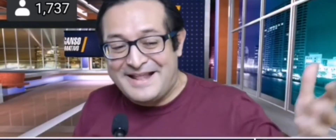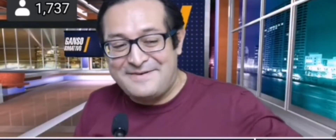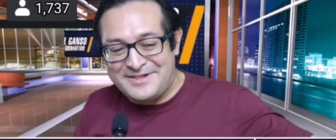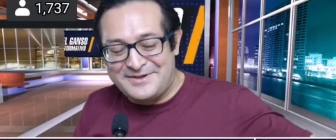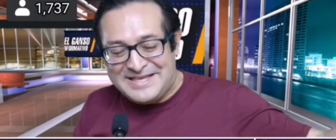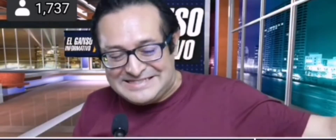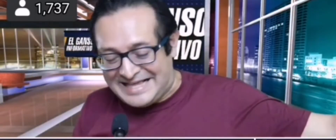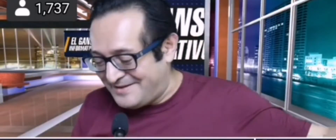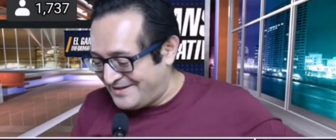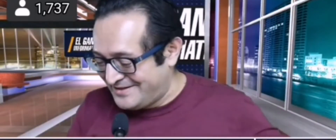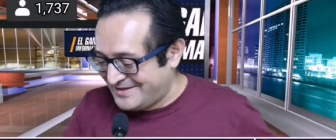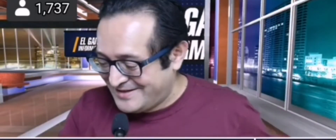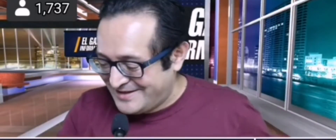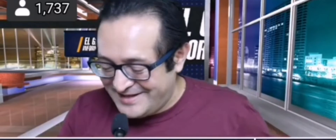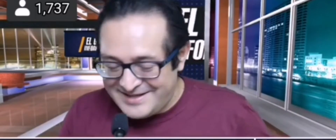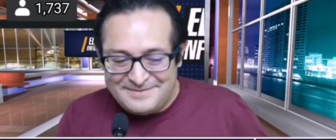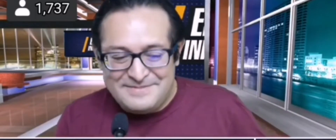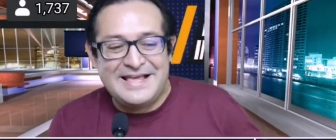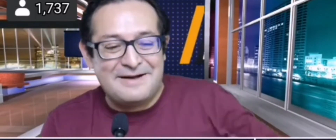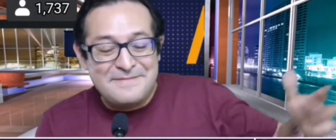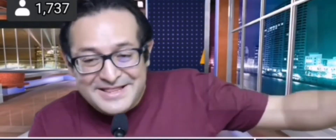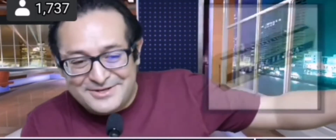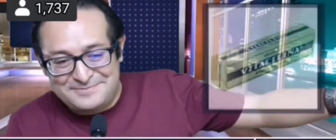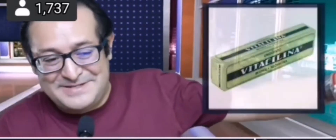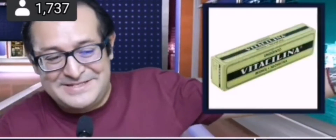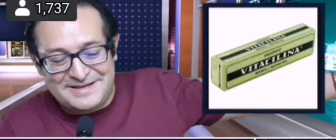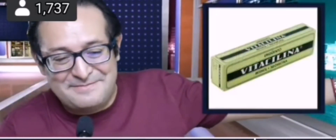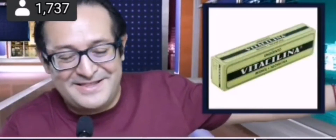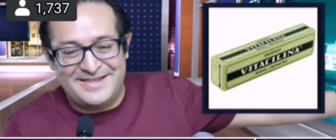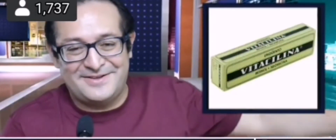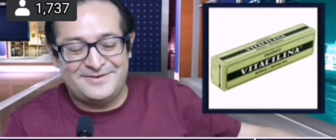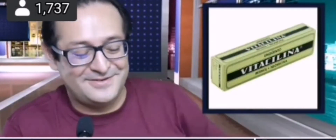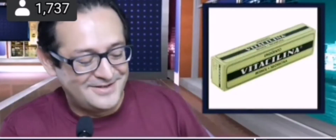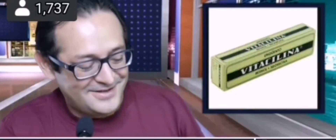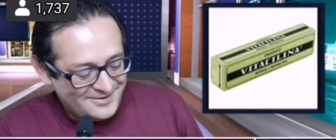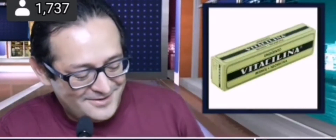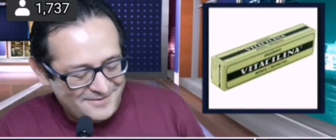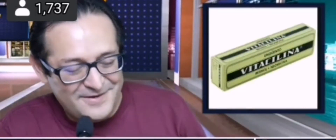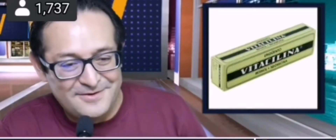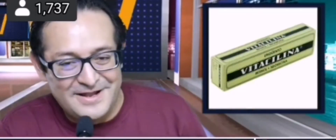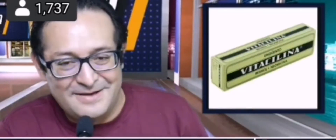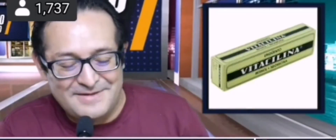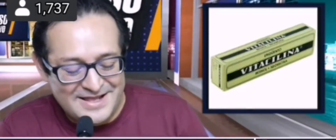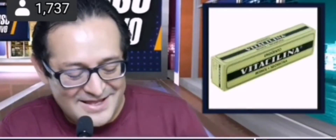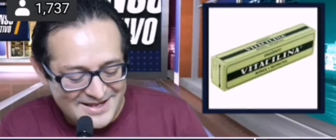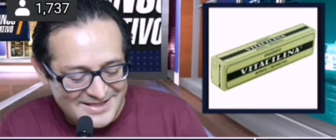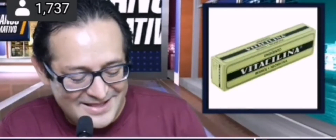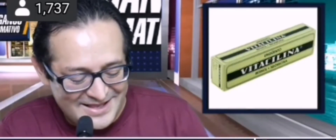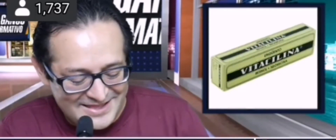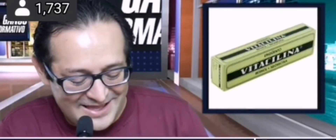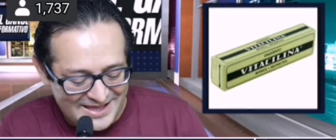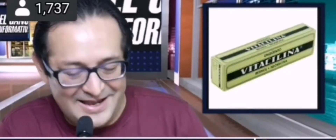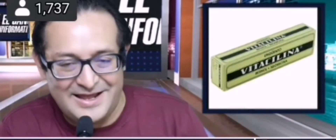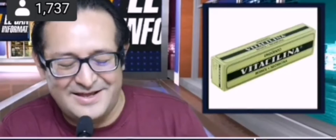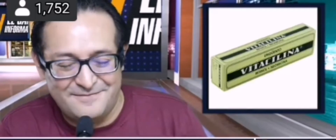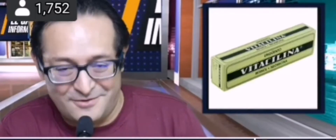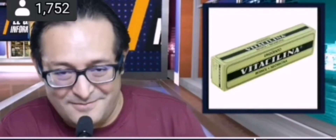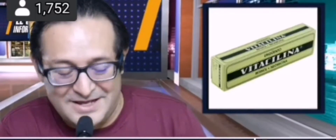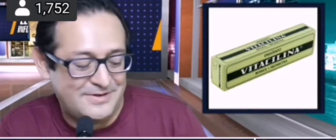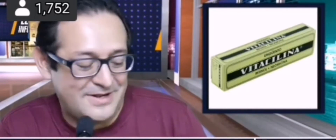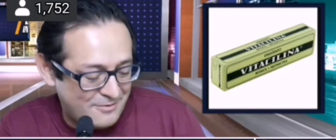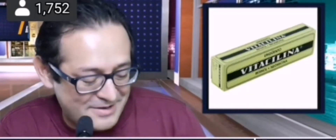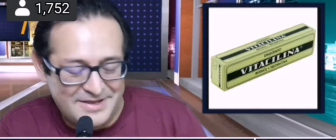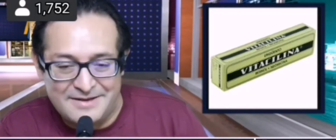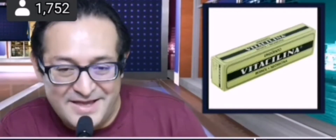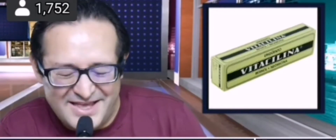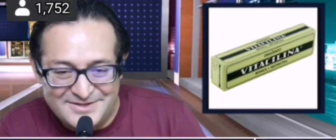Porque estaban hablando, ahí estaban, de medicamentos precisamente, ¿no? Sí, hoy sí. Fue una mañanera dedicada a